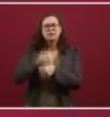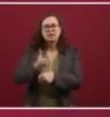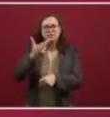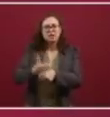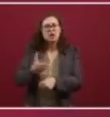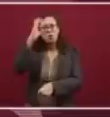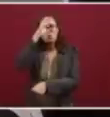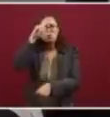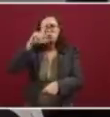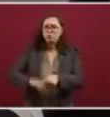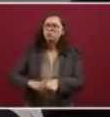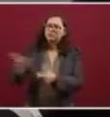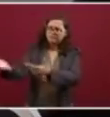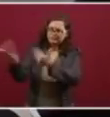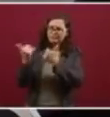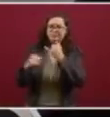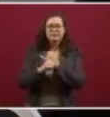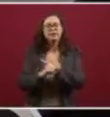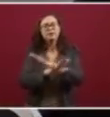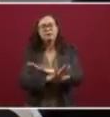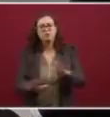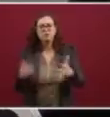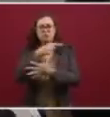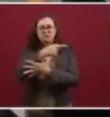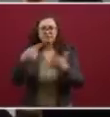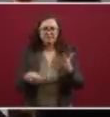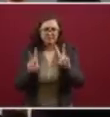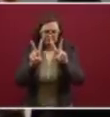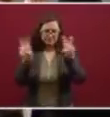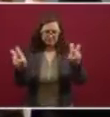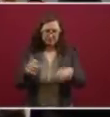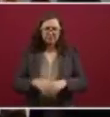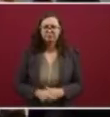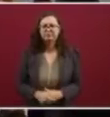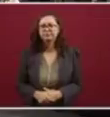nos presente un informe sobre este tema. Muchas gracias.